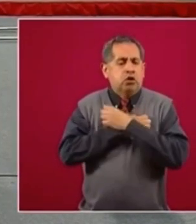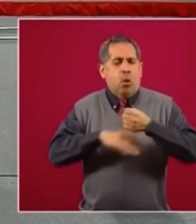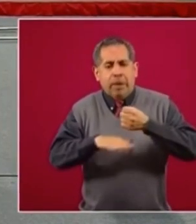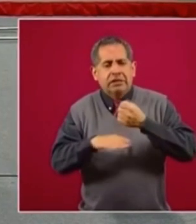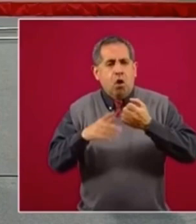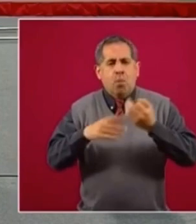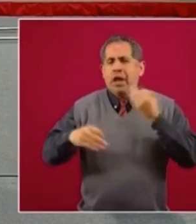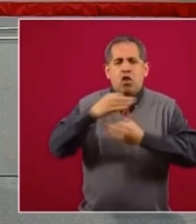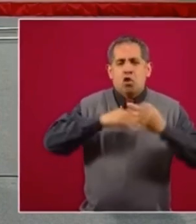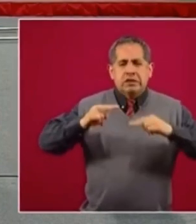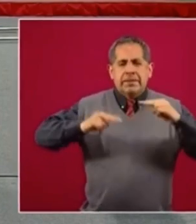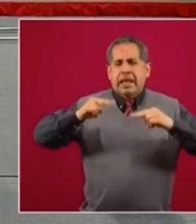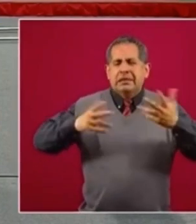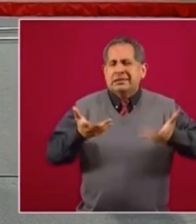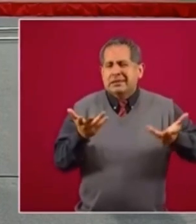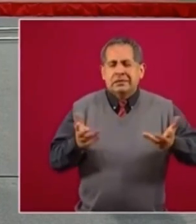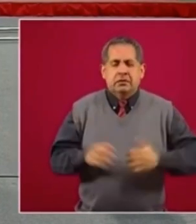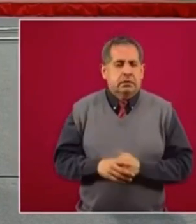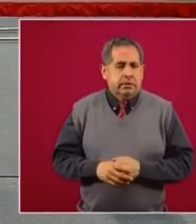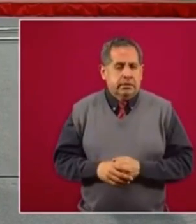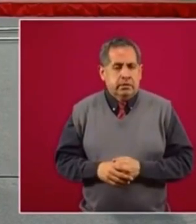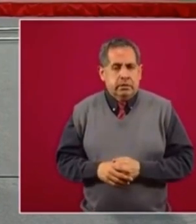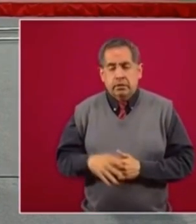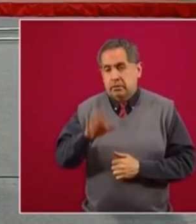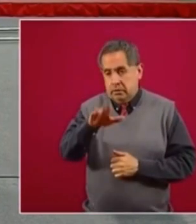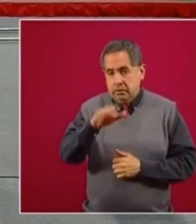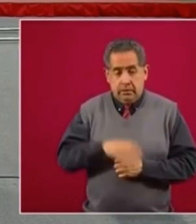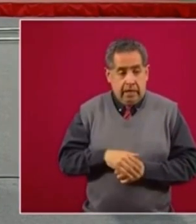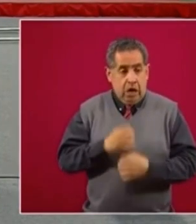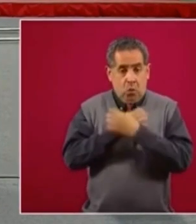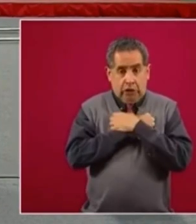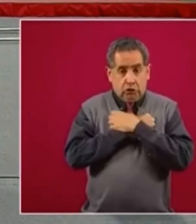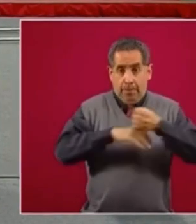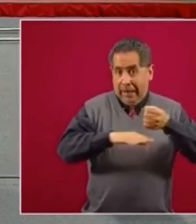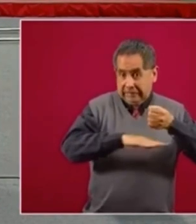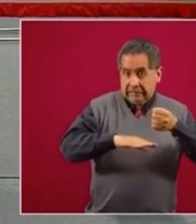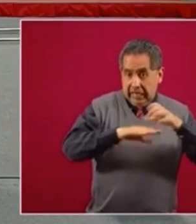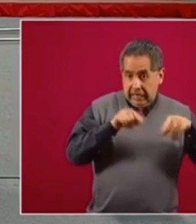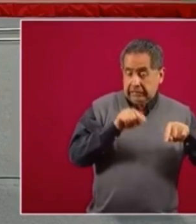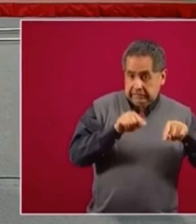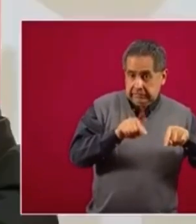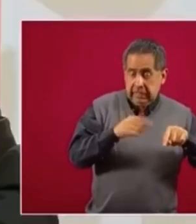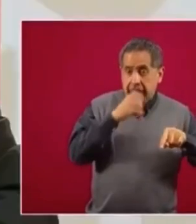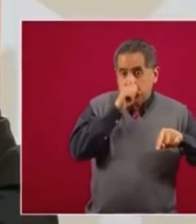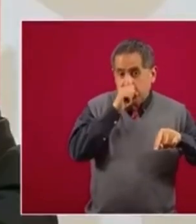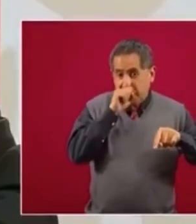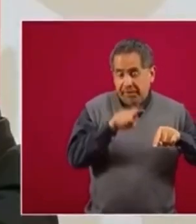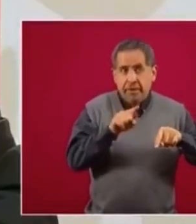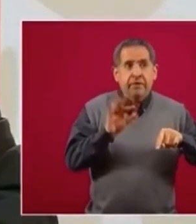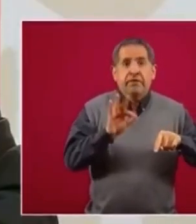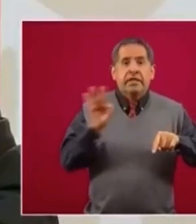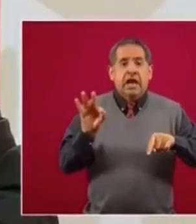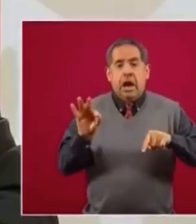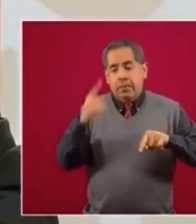o para todos los niveles, por favor. Esto es para educación básica y la fecha